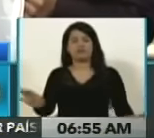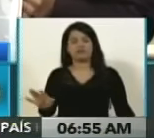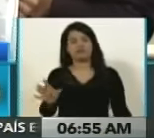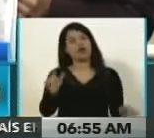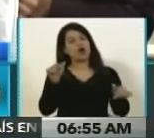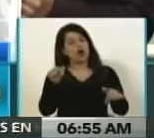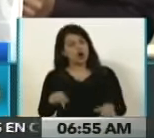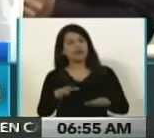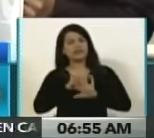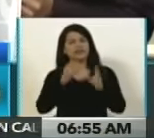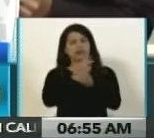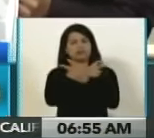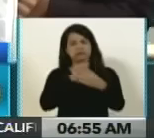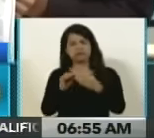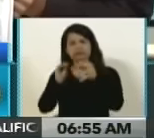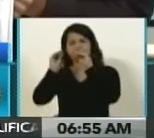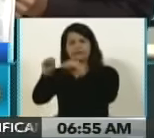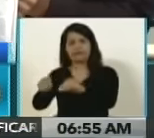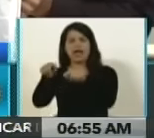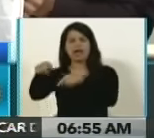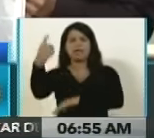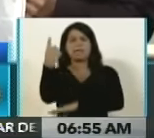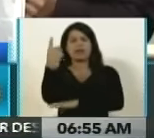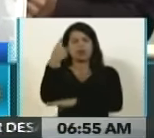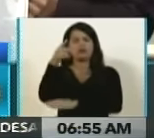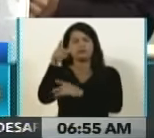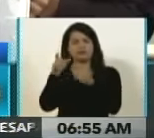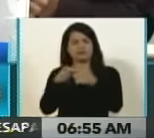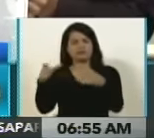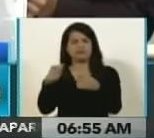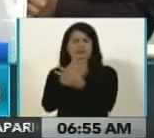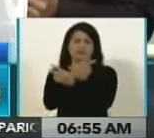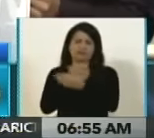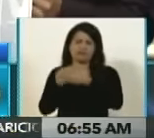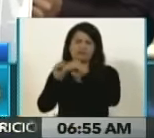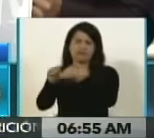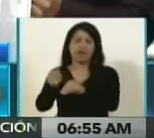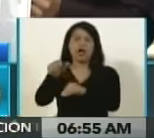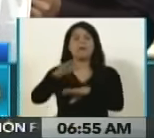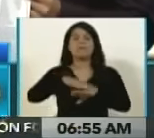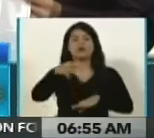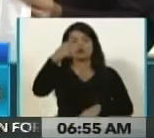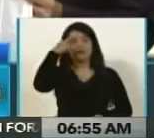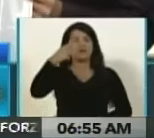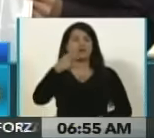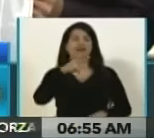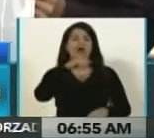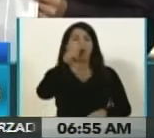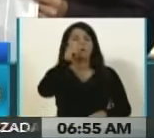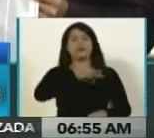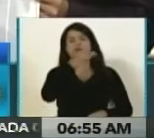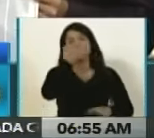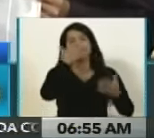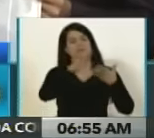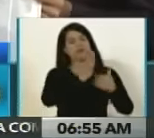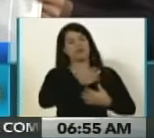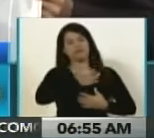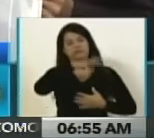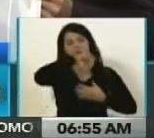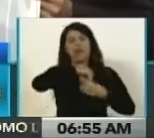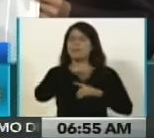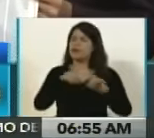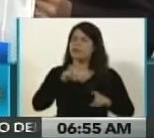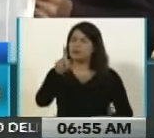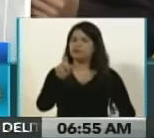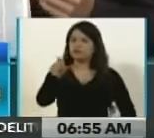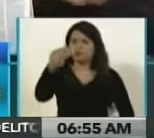los restos mortales e inmortales de Fabricio Ojeda, tomando en cuenta de que, bueno, que su legado seguirá para la historia, le preguntamos, ¿es justo o no